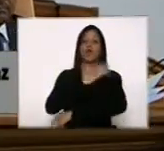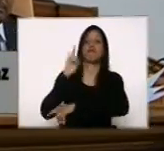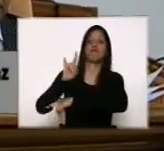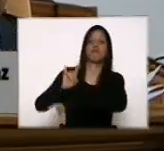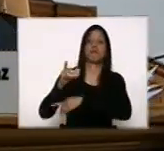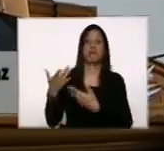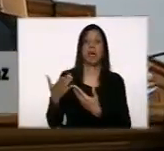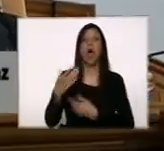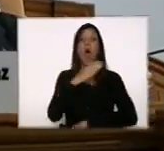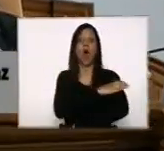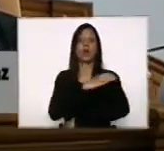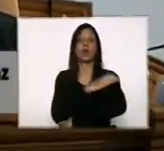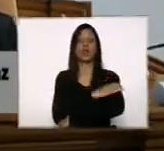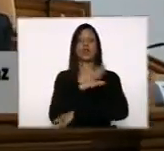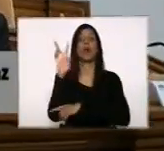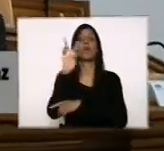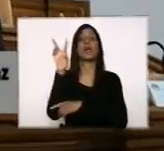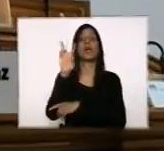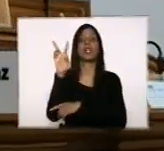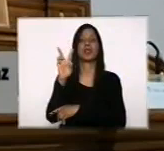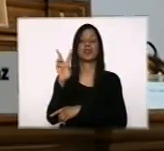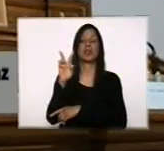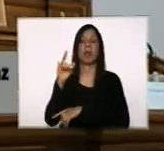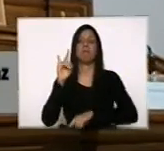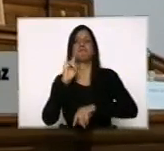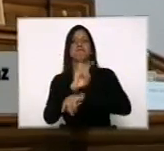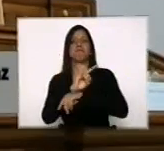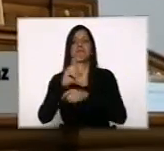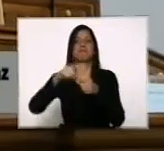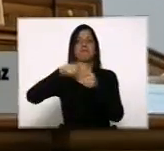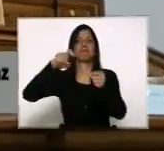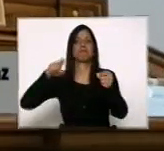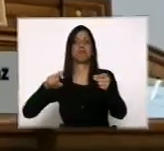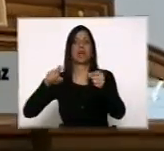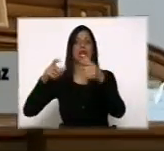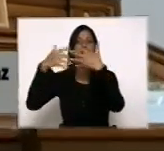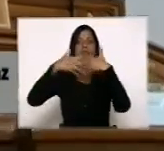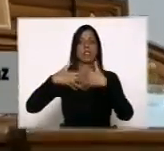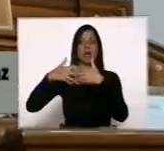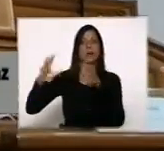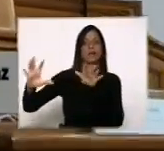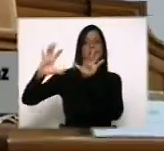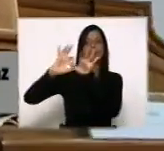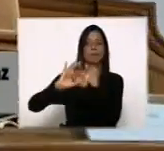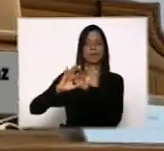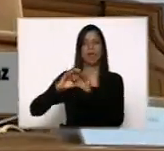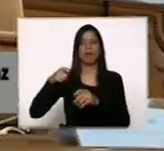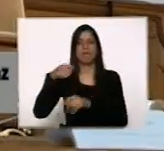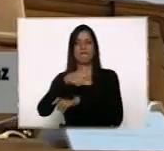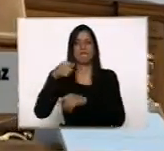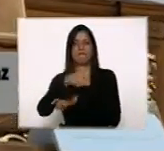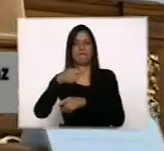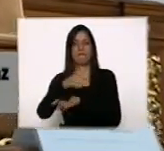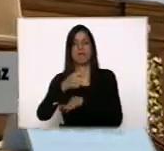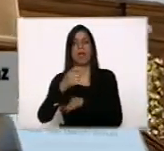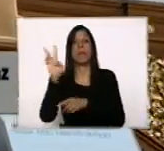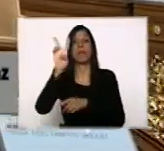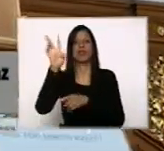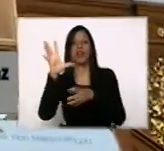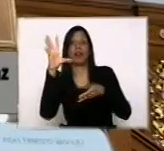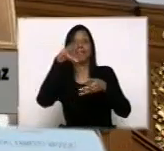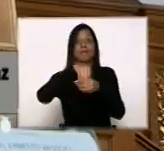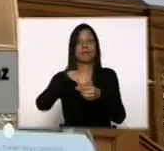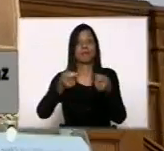la oposición venezolana, atendiendo un guión de factura extranjera para justificar y facilitar la intervención extranjera,